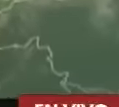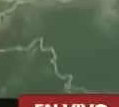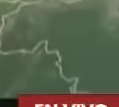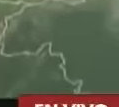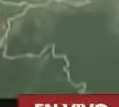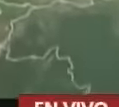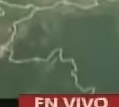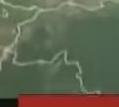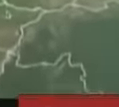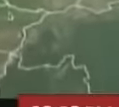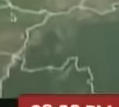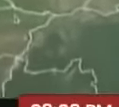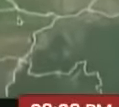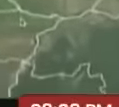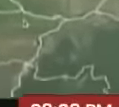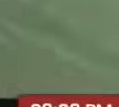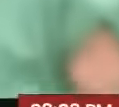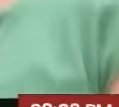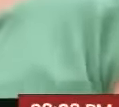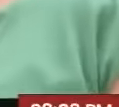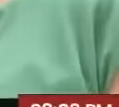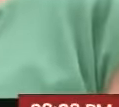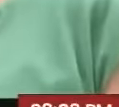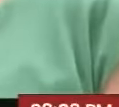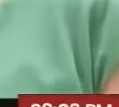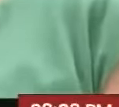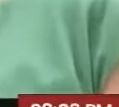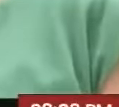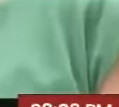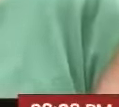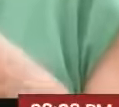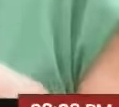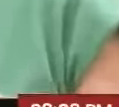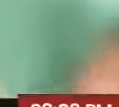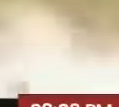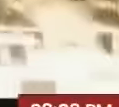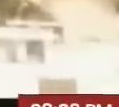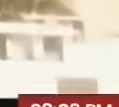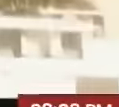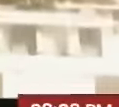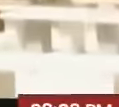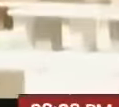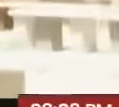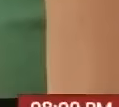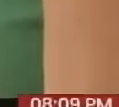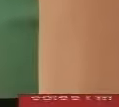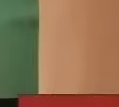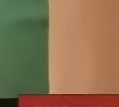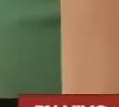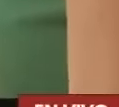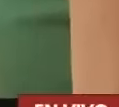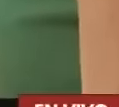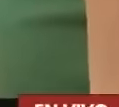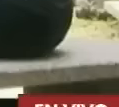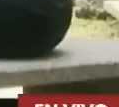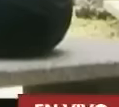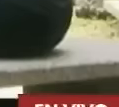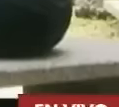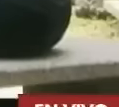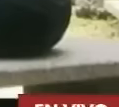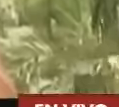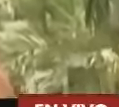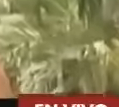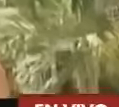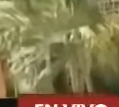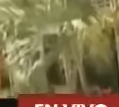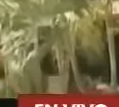que me parece directa, rápida. Saber que al presidente le interesas tú es algo muy importante. Por eso yo sí le doy las